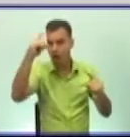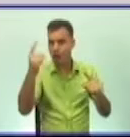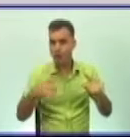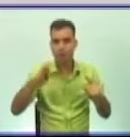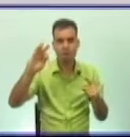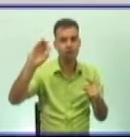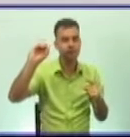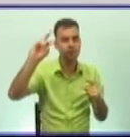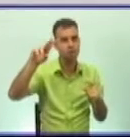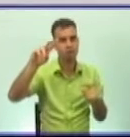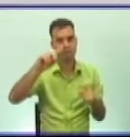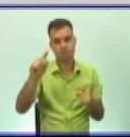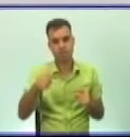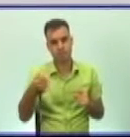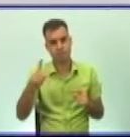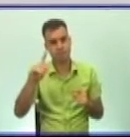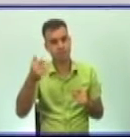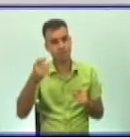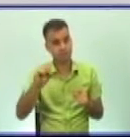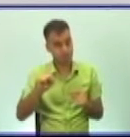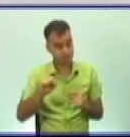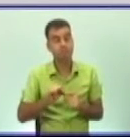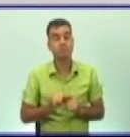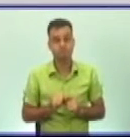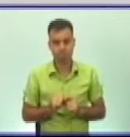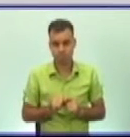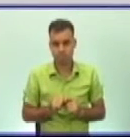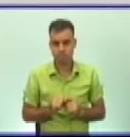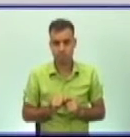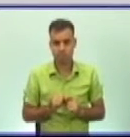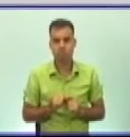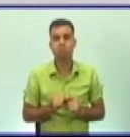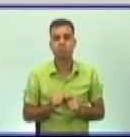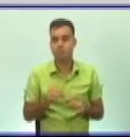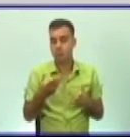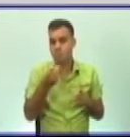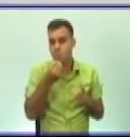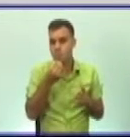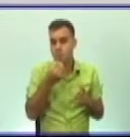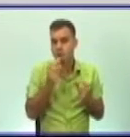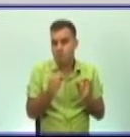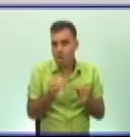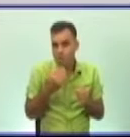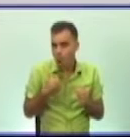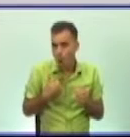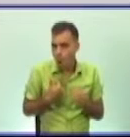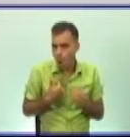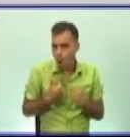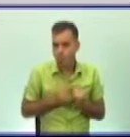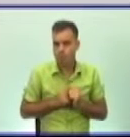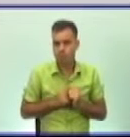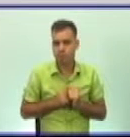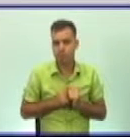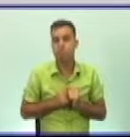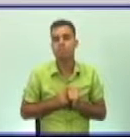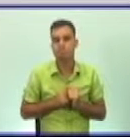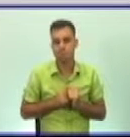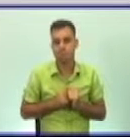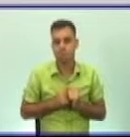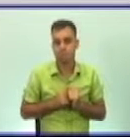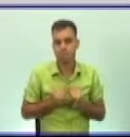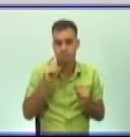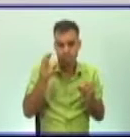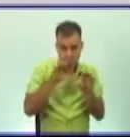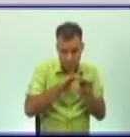que aporta el generador y la inductancia. Y para determinar la reactancia capacitiva, utilizaron esta